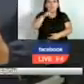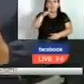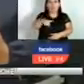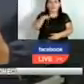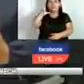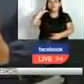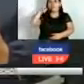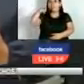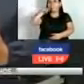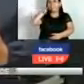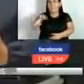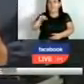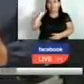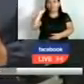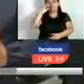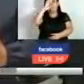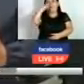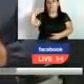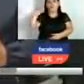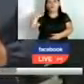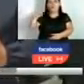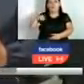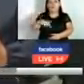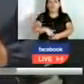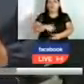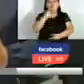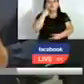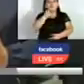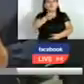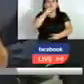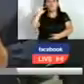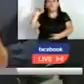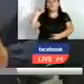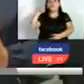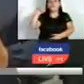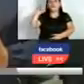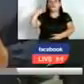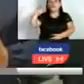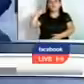Paz, Bolivia, para la red de Noticias Salvavisión, Federico Camacho.